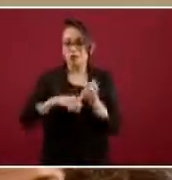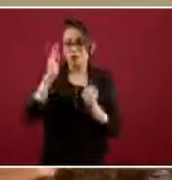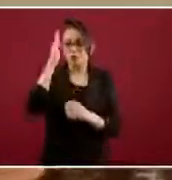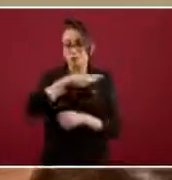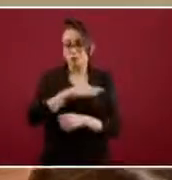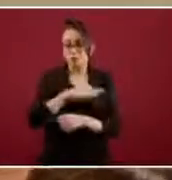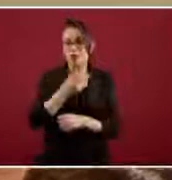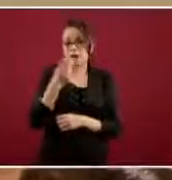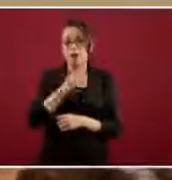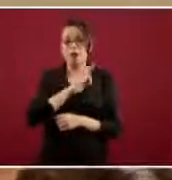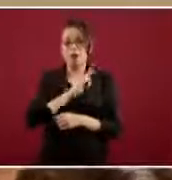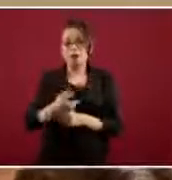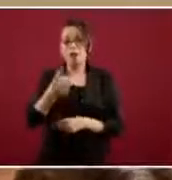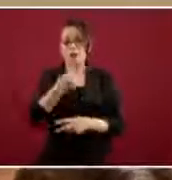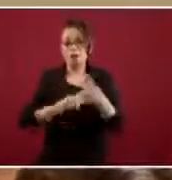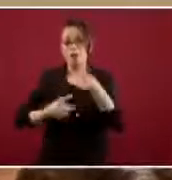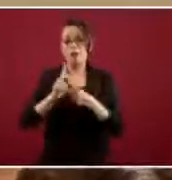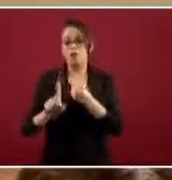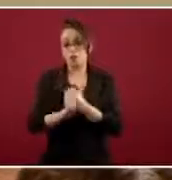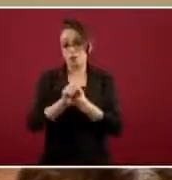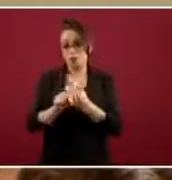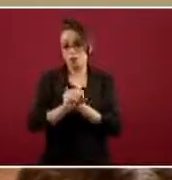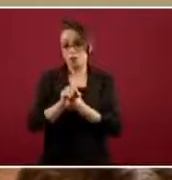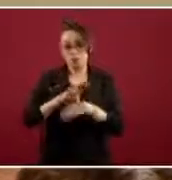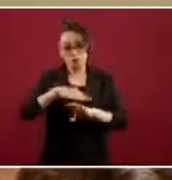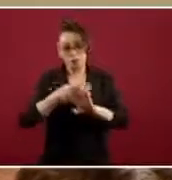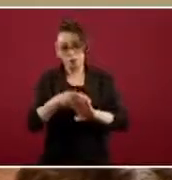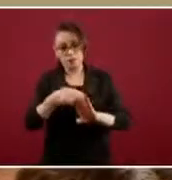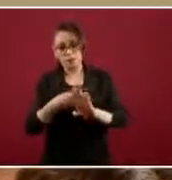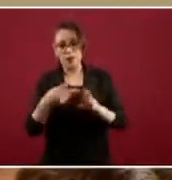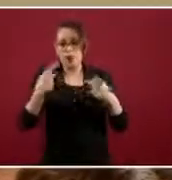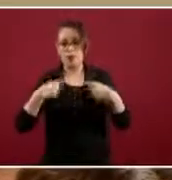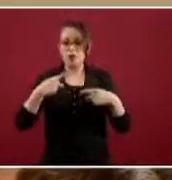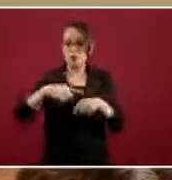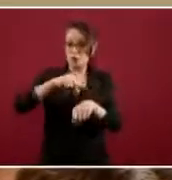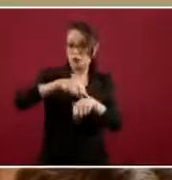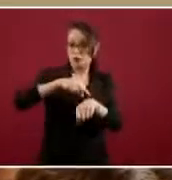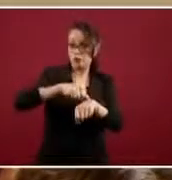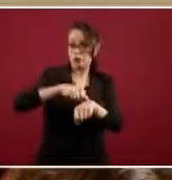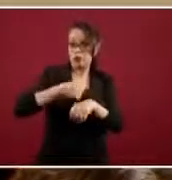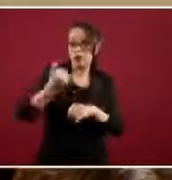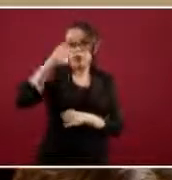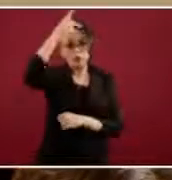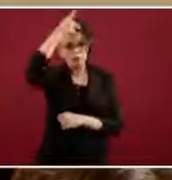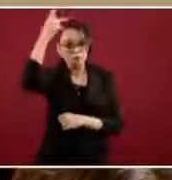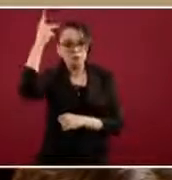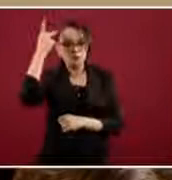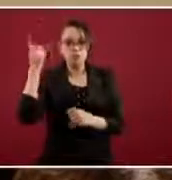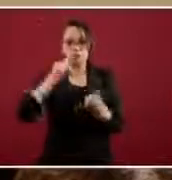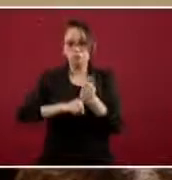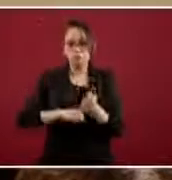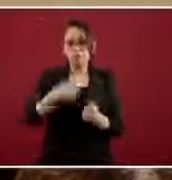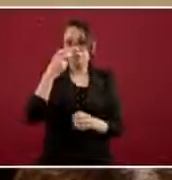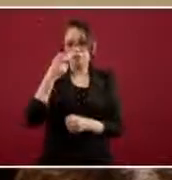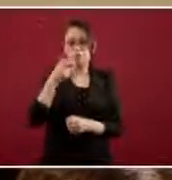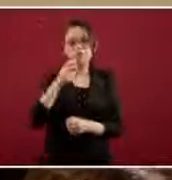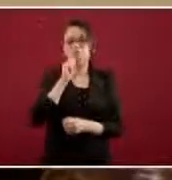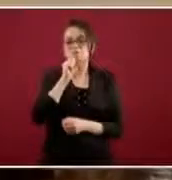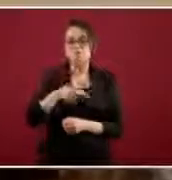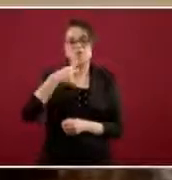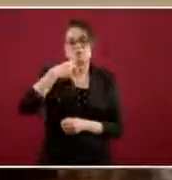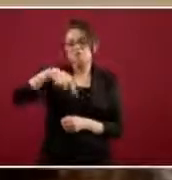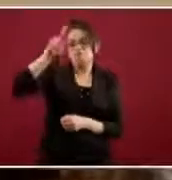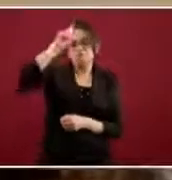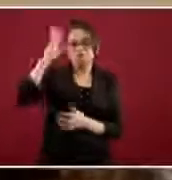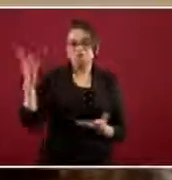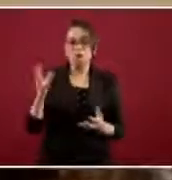agresiones contra médicos, contra enfermeras? Entonces, y esto es ignorancia al final, o miedo, no sé.